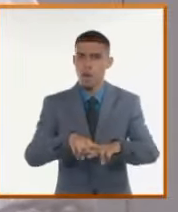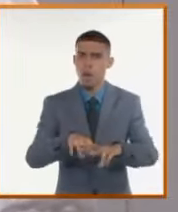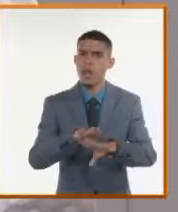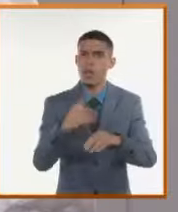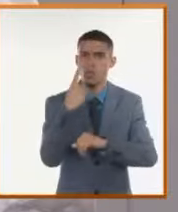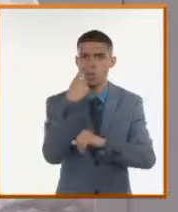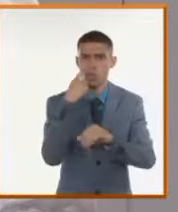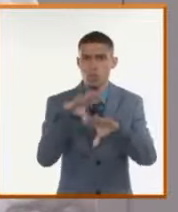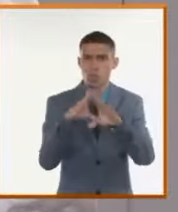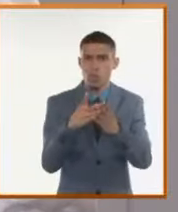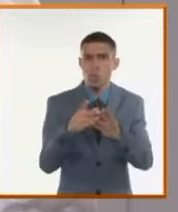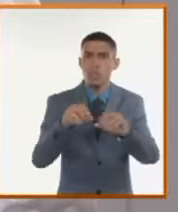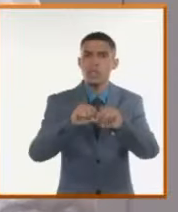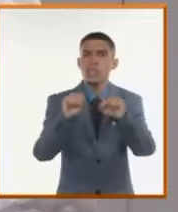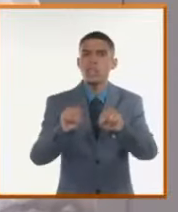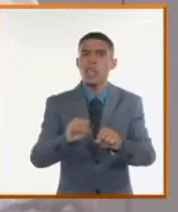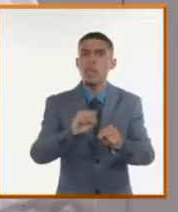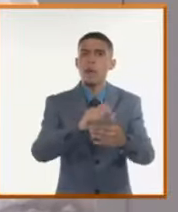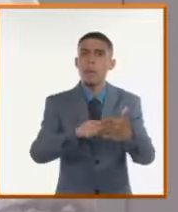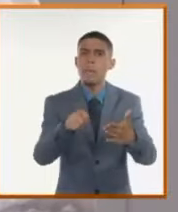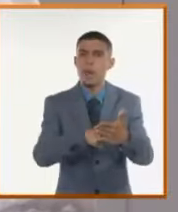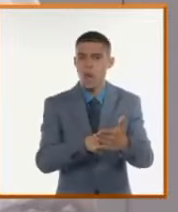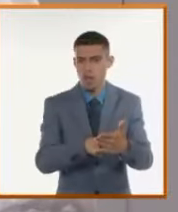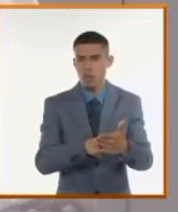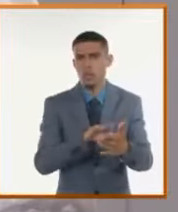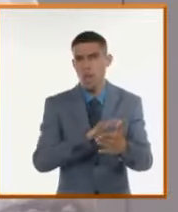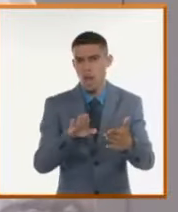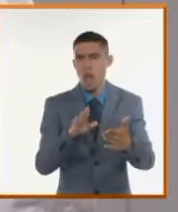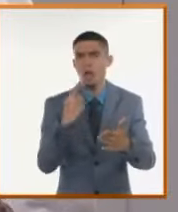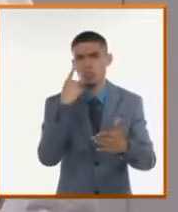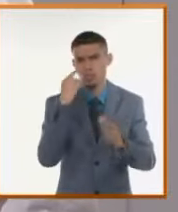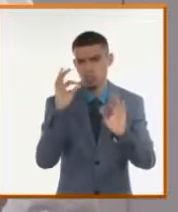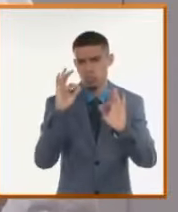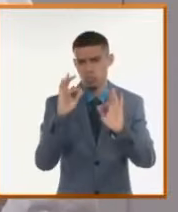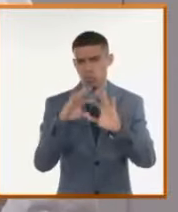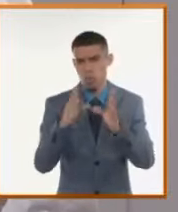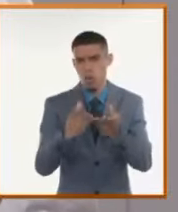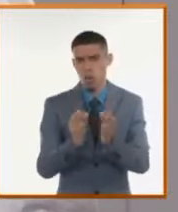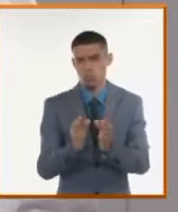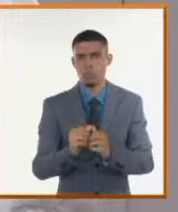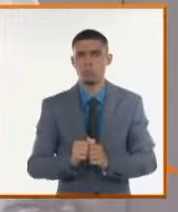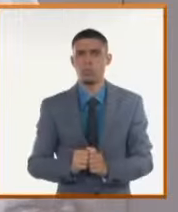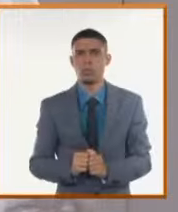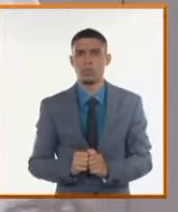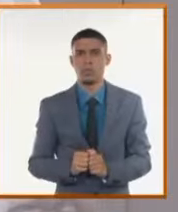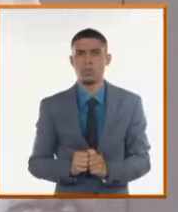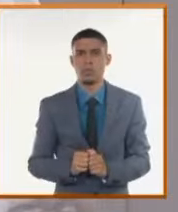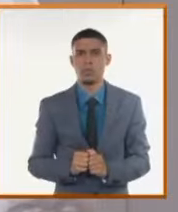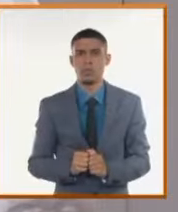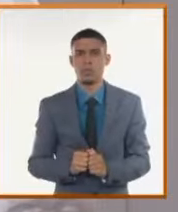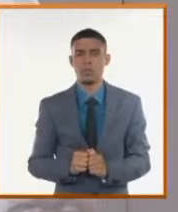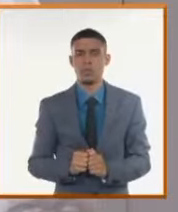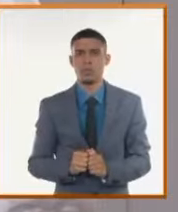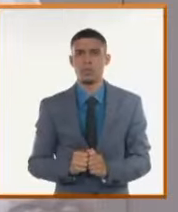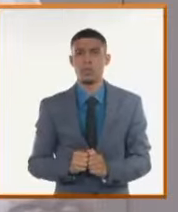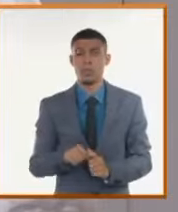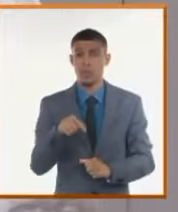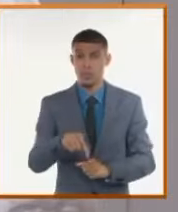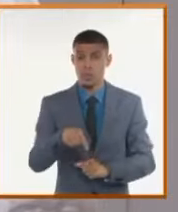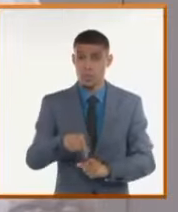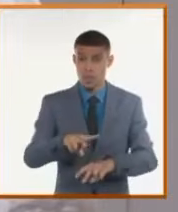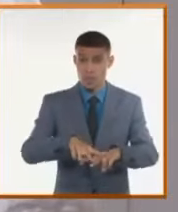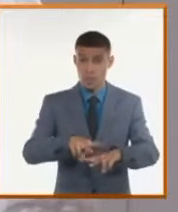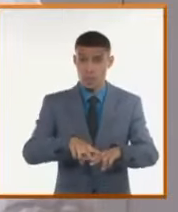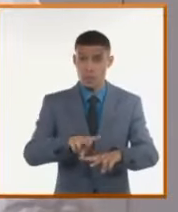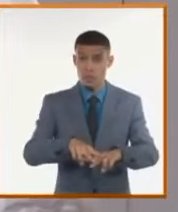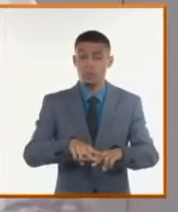flujos hacia los cuales se desplazan los pasajeros y como comentábamos en estos momentos en la capital